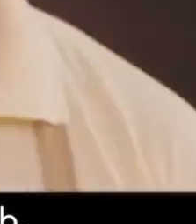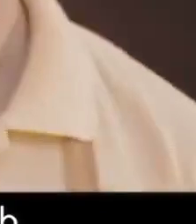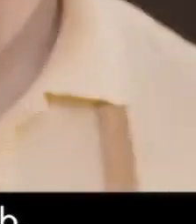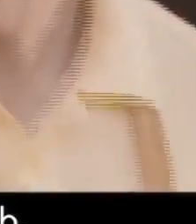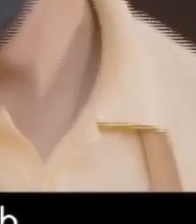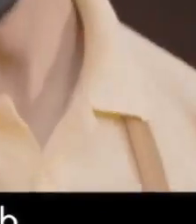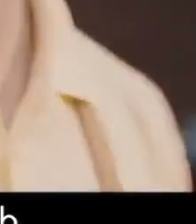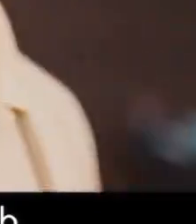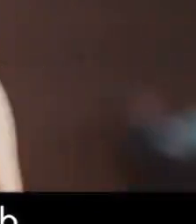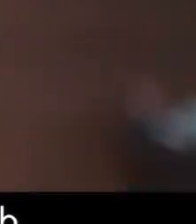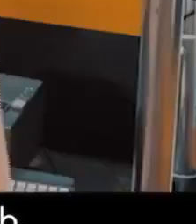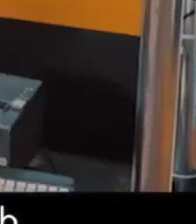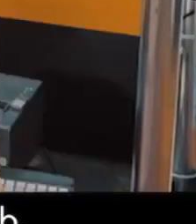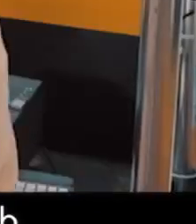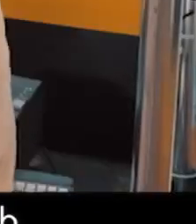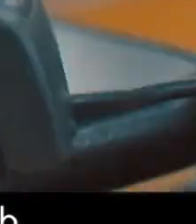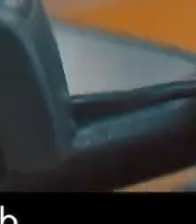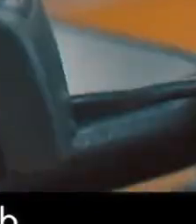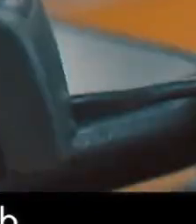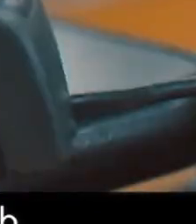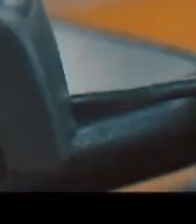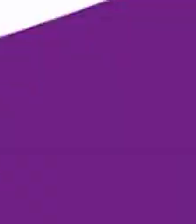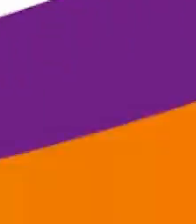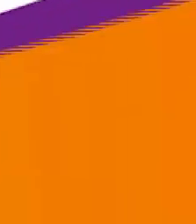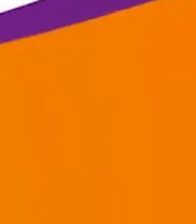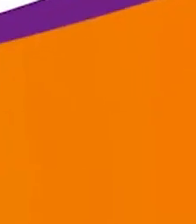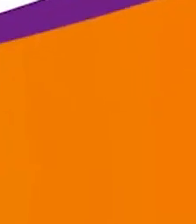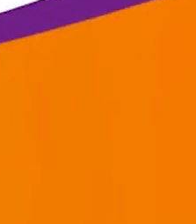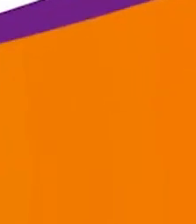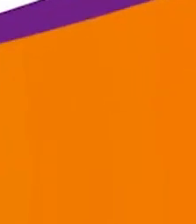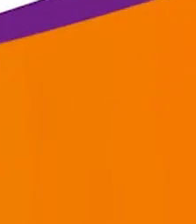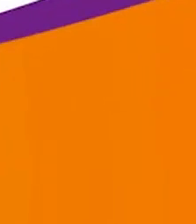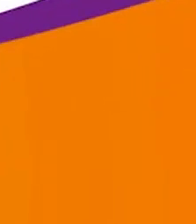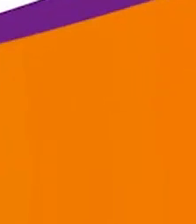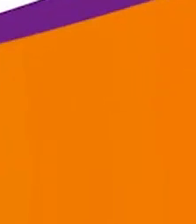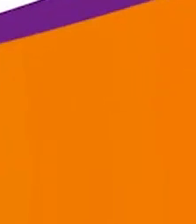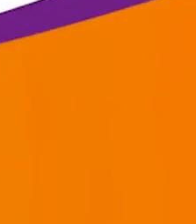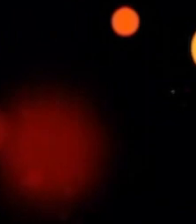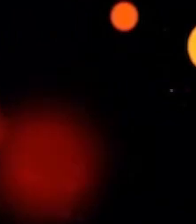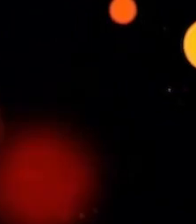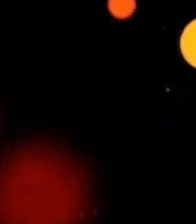su tarjeta, solicítela en nuestra página web. Banco Popular y de Desarrollo Comunal.